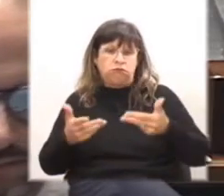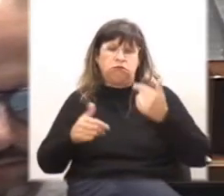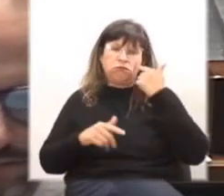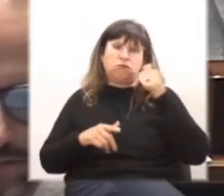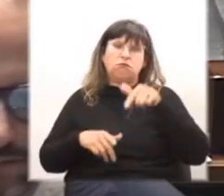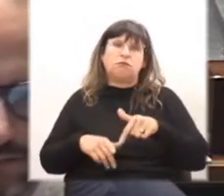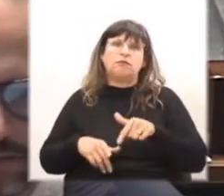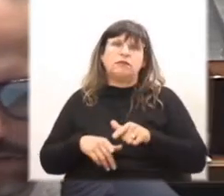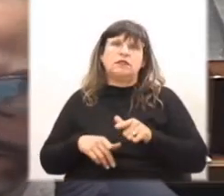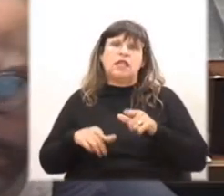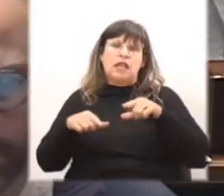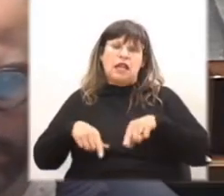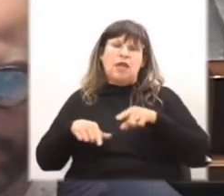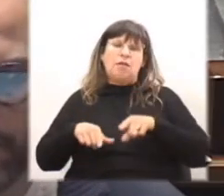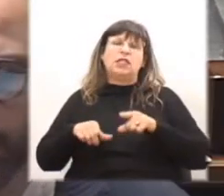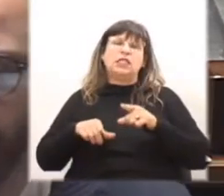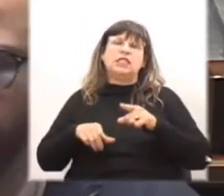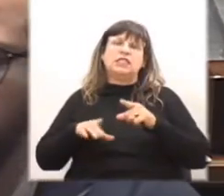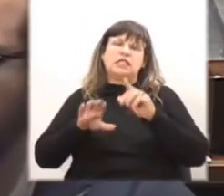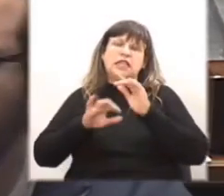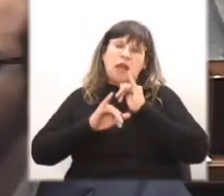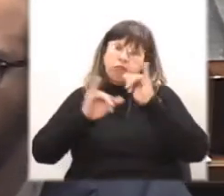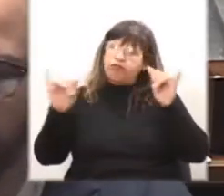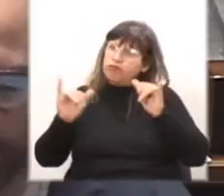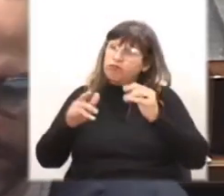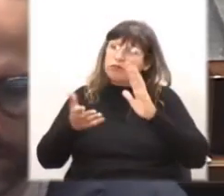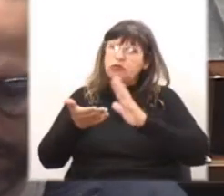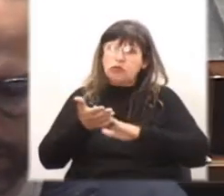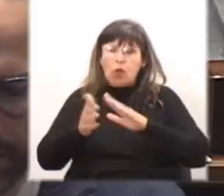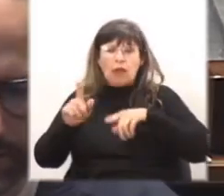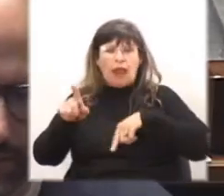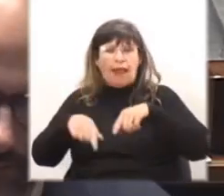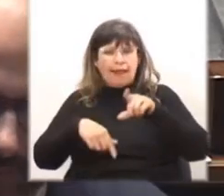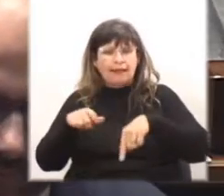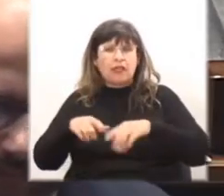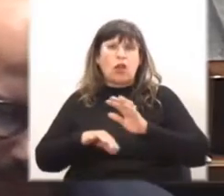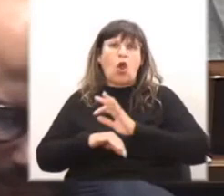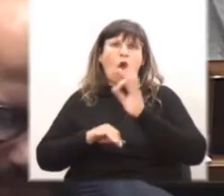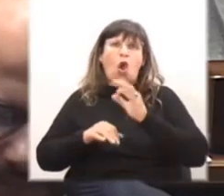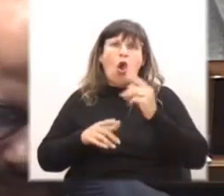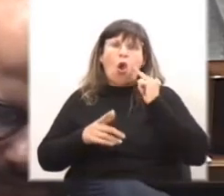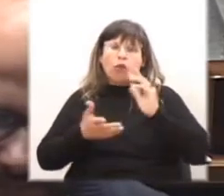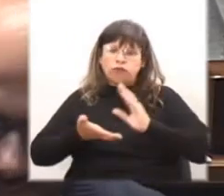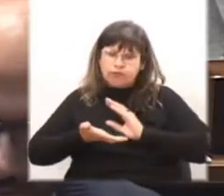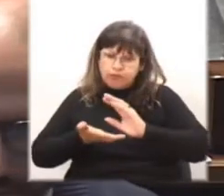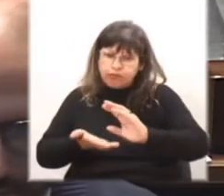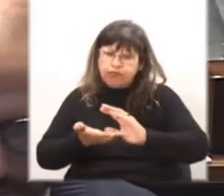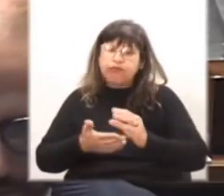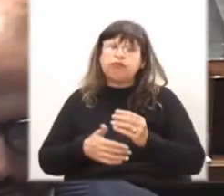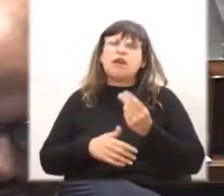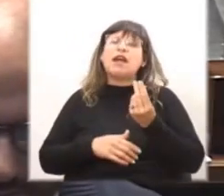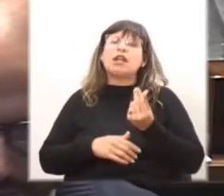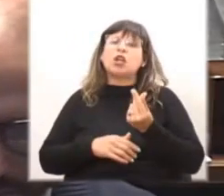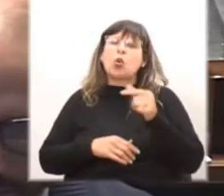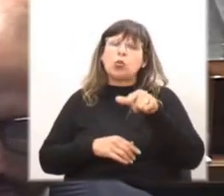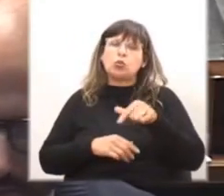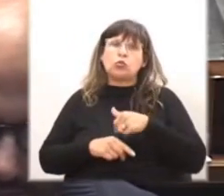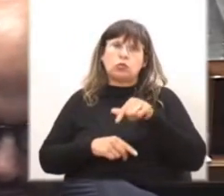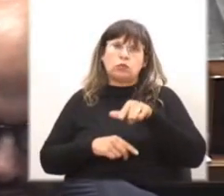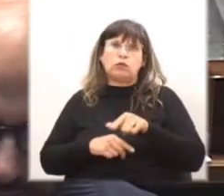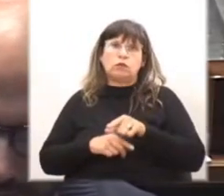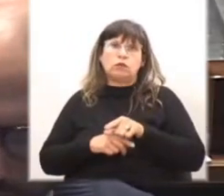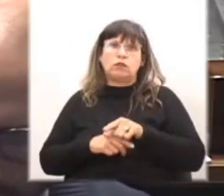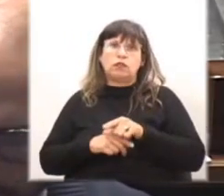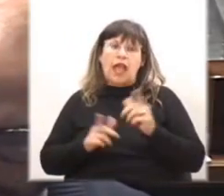señora ministra ha declarado públicamente que respecto a la gestión o el destino de esos recursos otorgados a